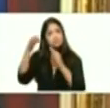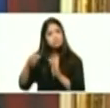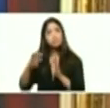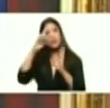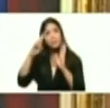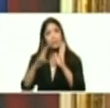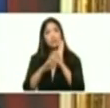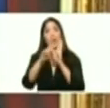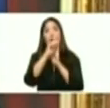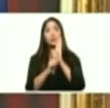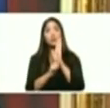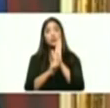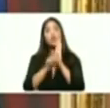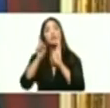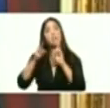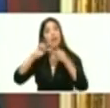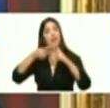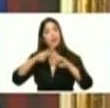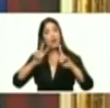constitución, y de la paz,